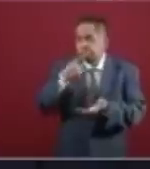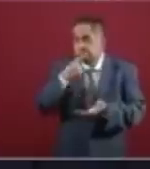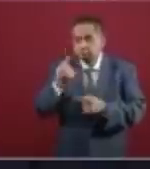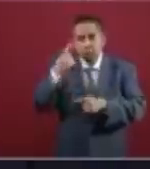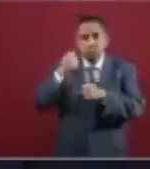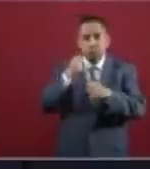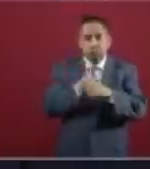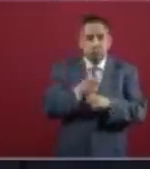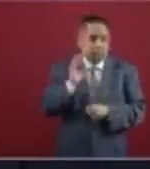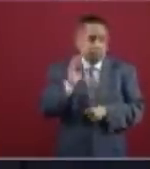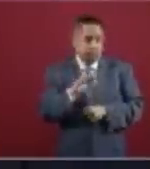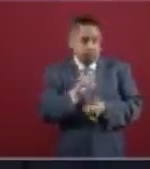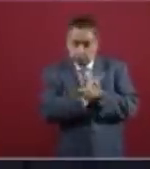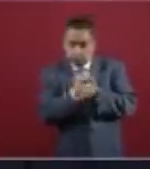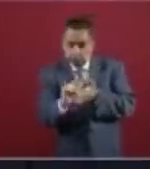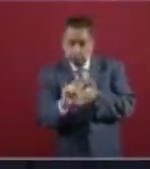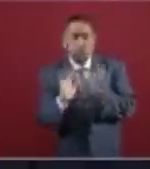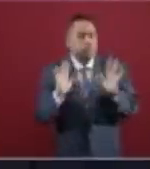año pasado.